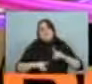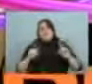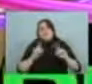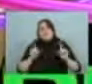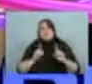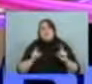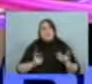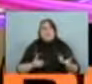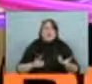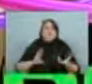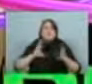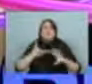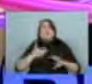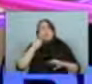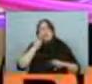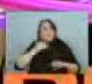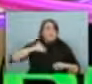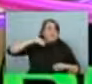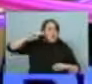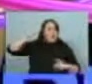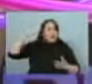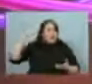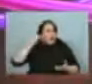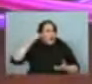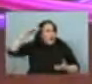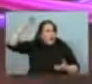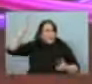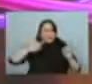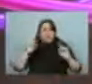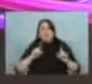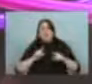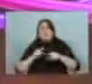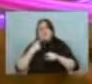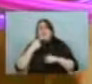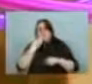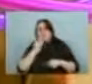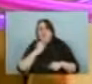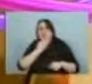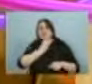épocas como el Facha Martel. La Lovato quiere carne fresca, quiere. ¿El Facha Martel te gusta?